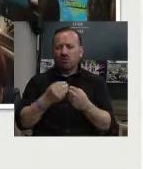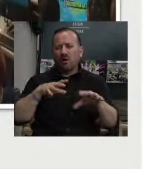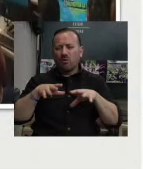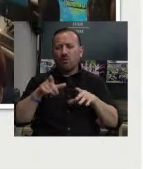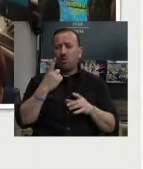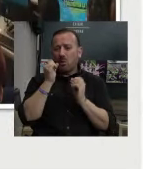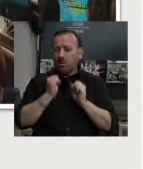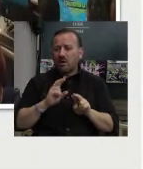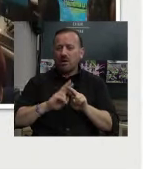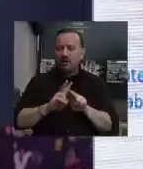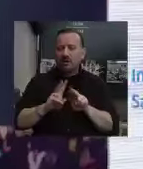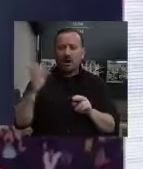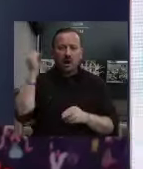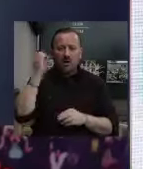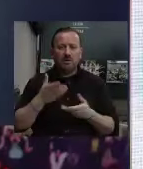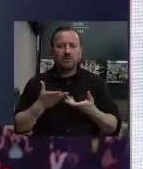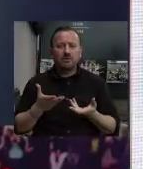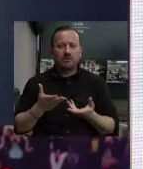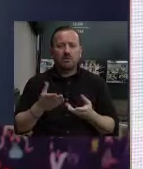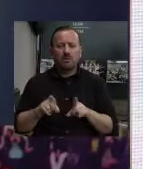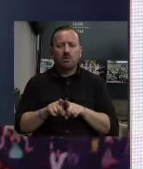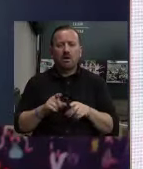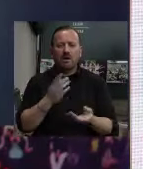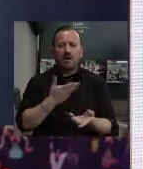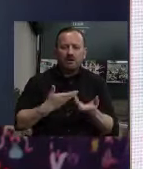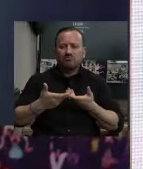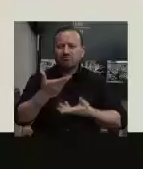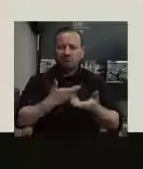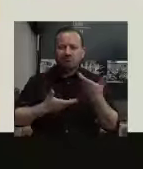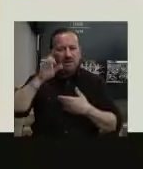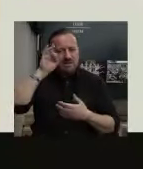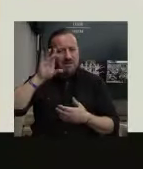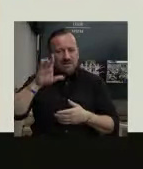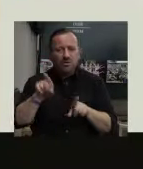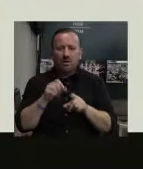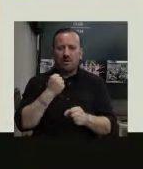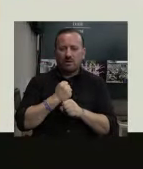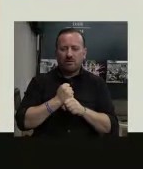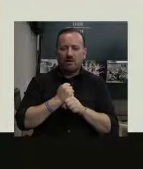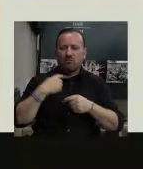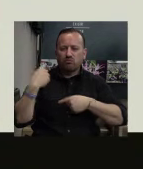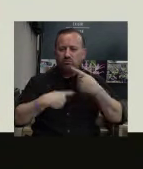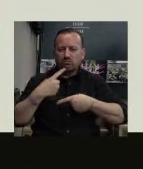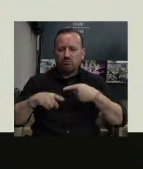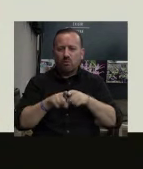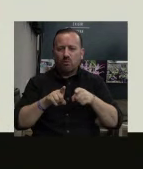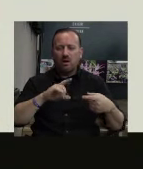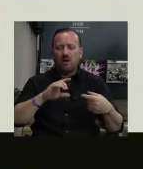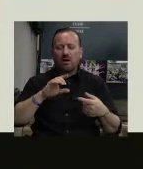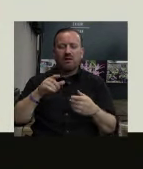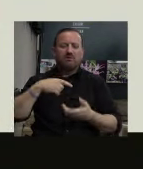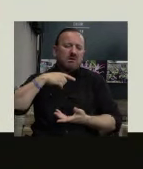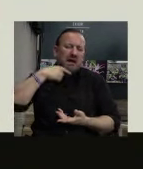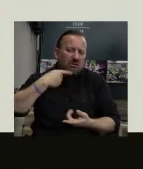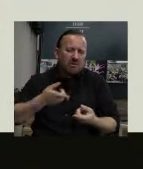puede hacer el aprendizaje servicio intercambio de saberes trabajar con productores de las cadenas básicas café